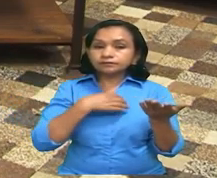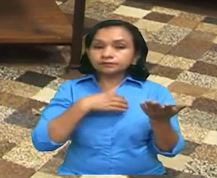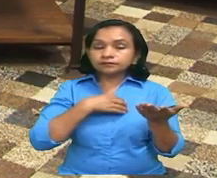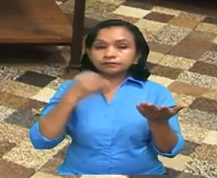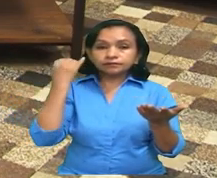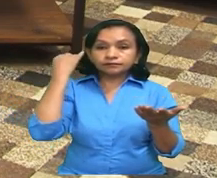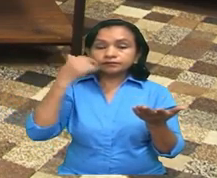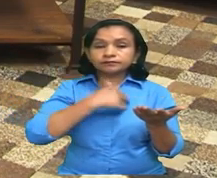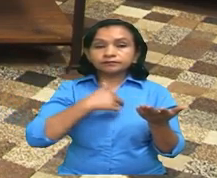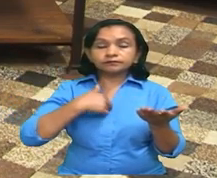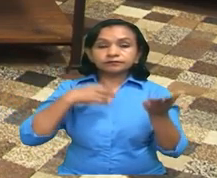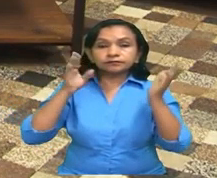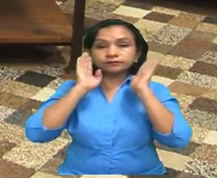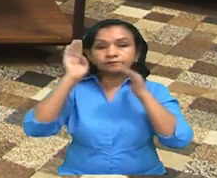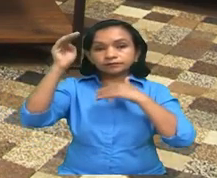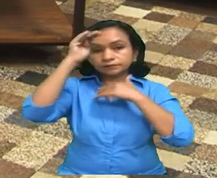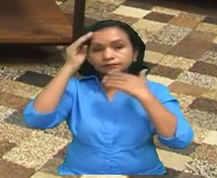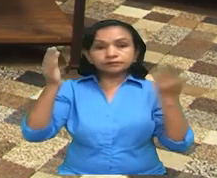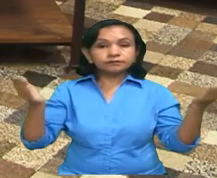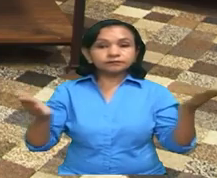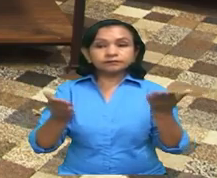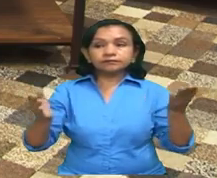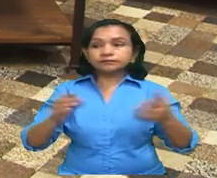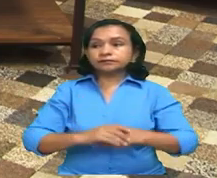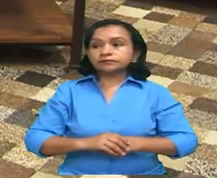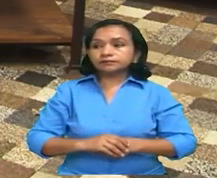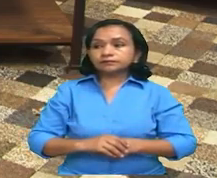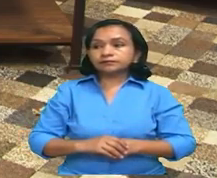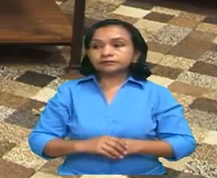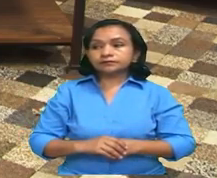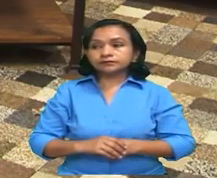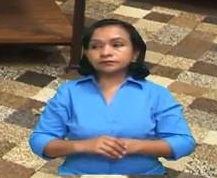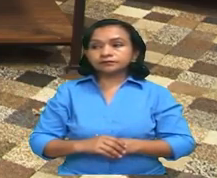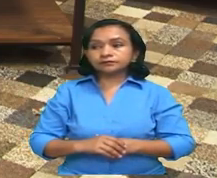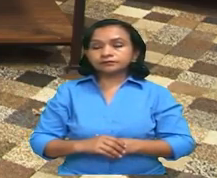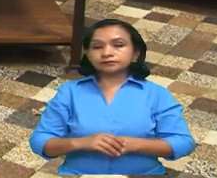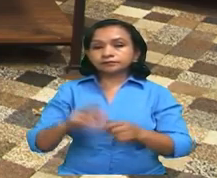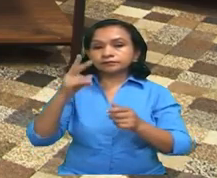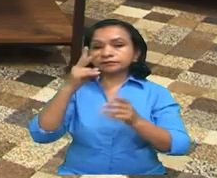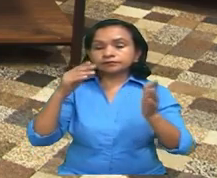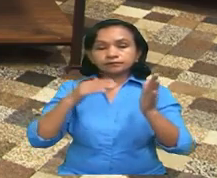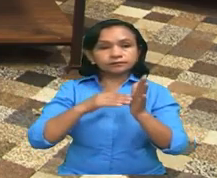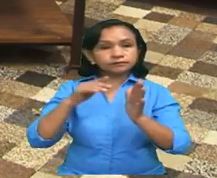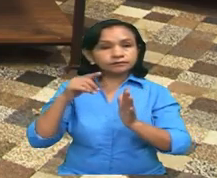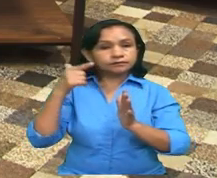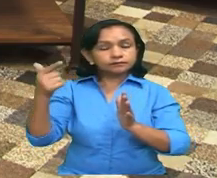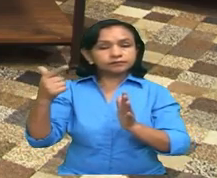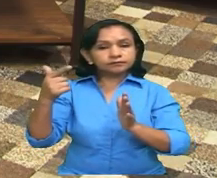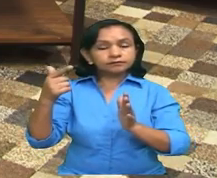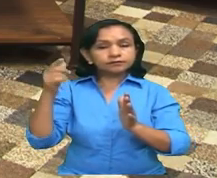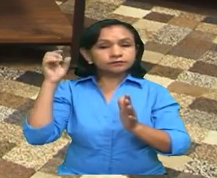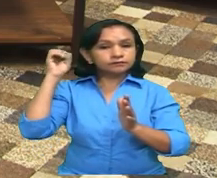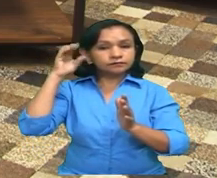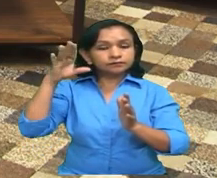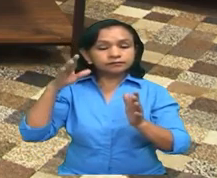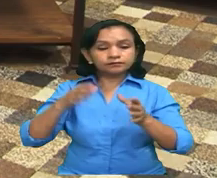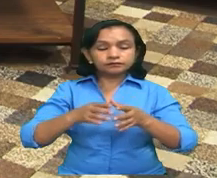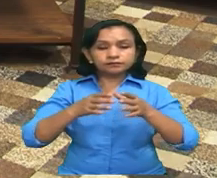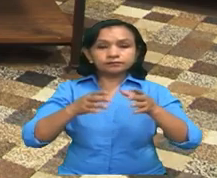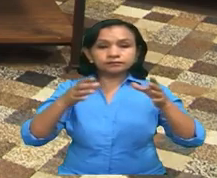tiene Nicaragua para el mundo. ¿Cómo valora en este sentido el INTUR o el